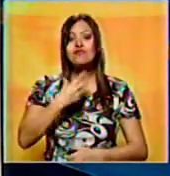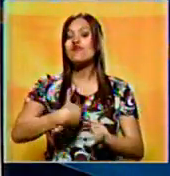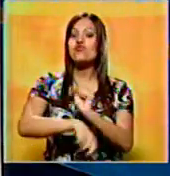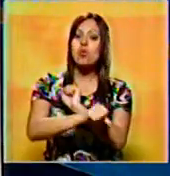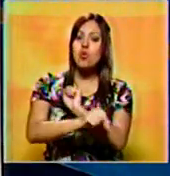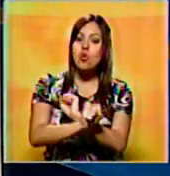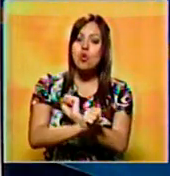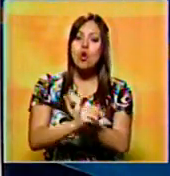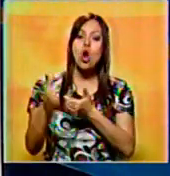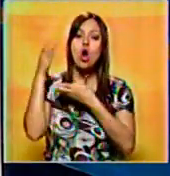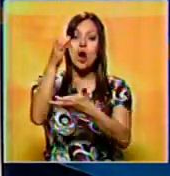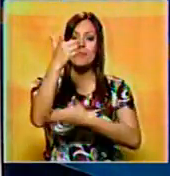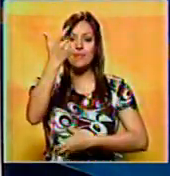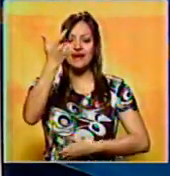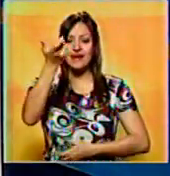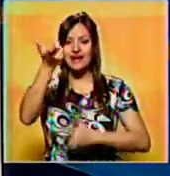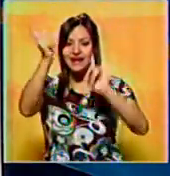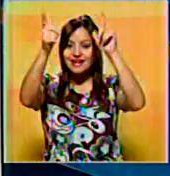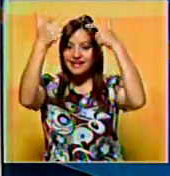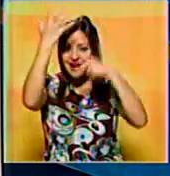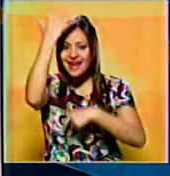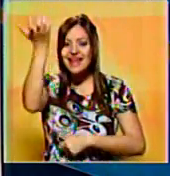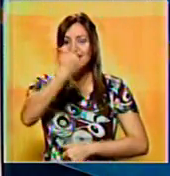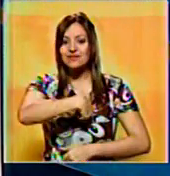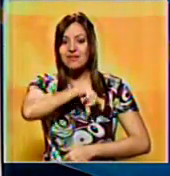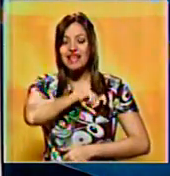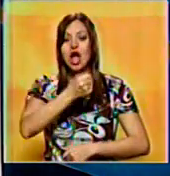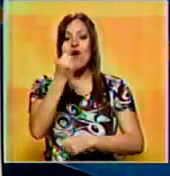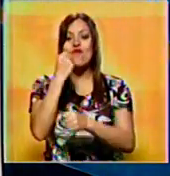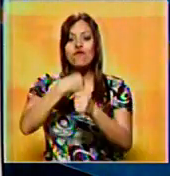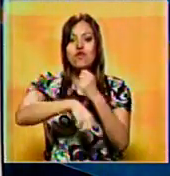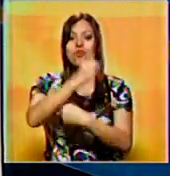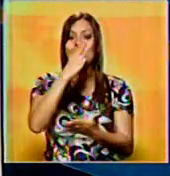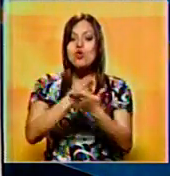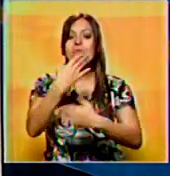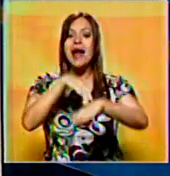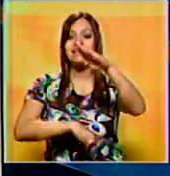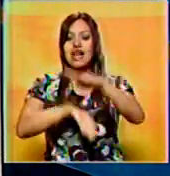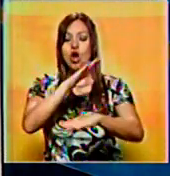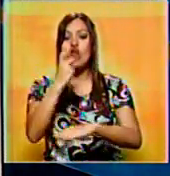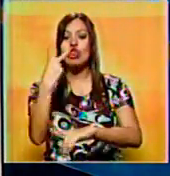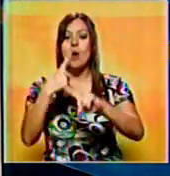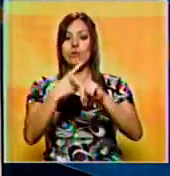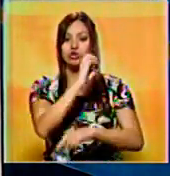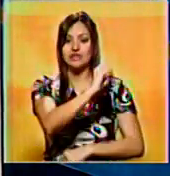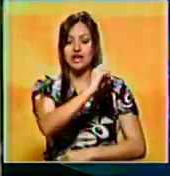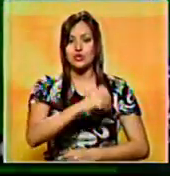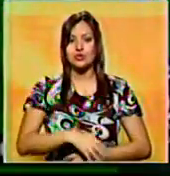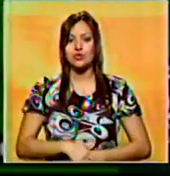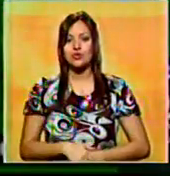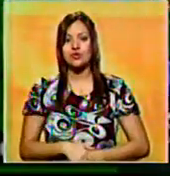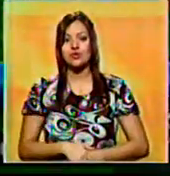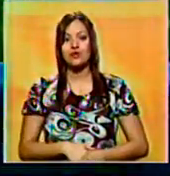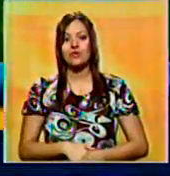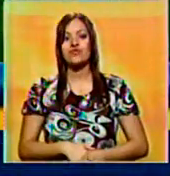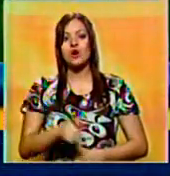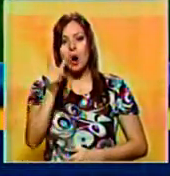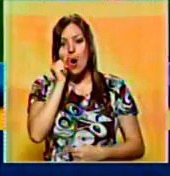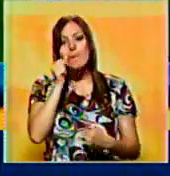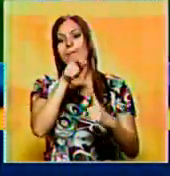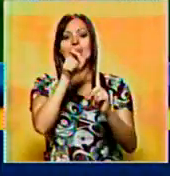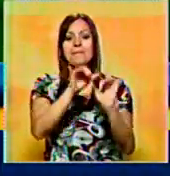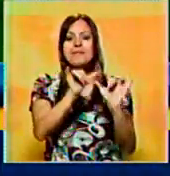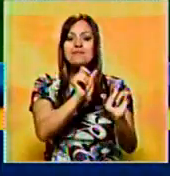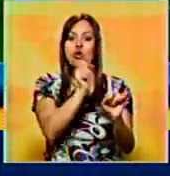fútbol, la Copa del Rey de España, porque el FC Barcelona avanzó a los cuartos de final tras derrotar al Getafe 2-0. Los tantos fueron obra de Lionel Messi, el